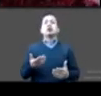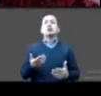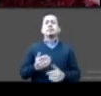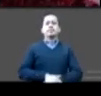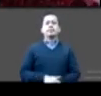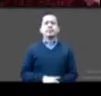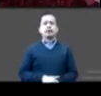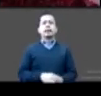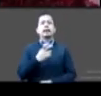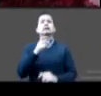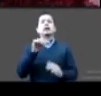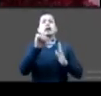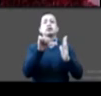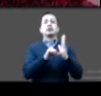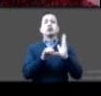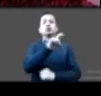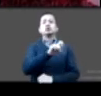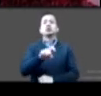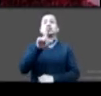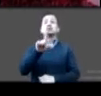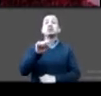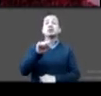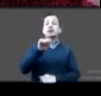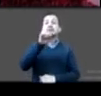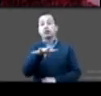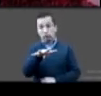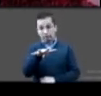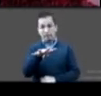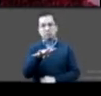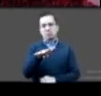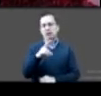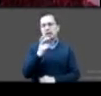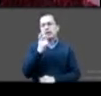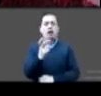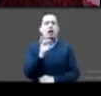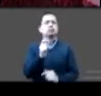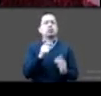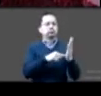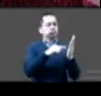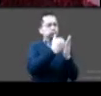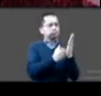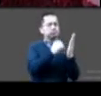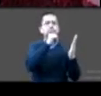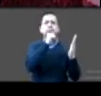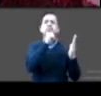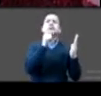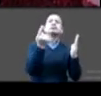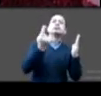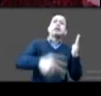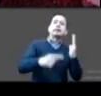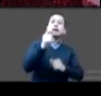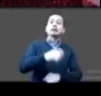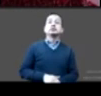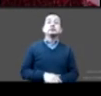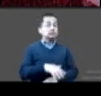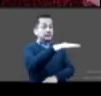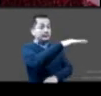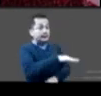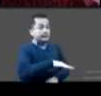el 179, sí, porque ahí estamos hablando ya de personas menores de 18 años, ¿no?, que es